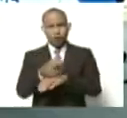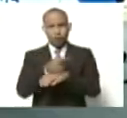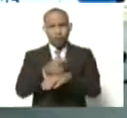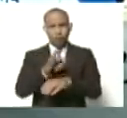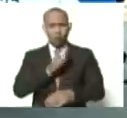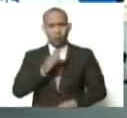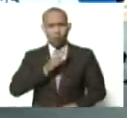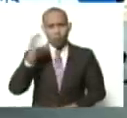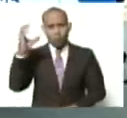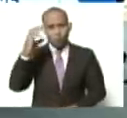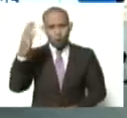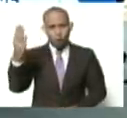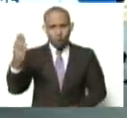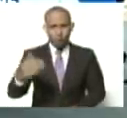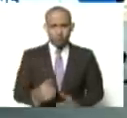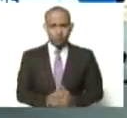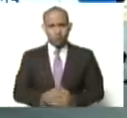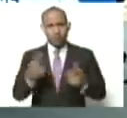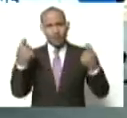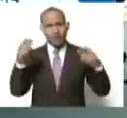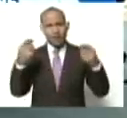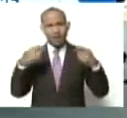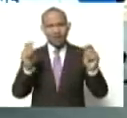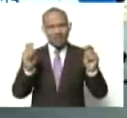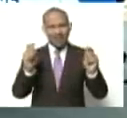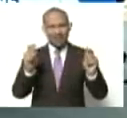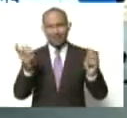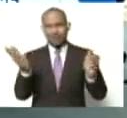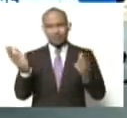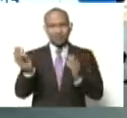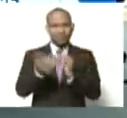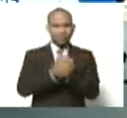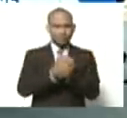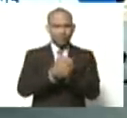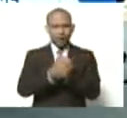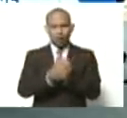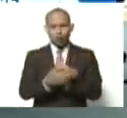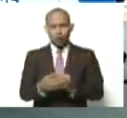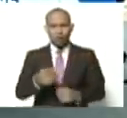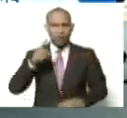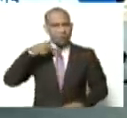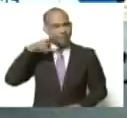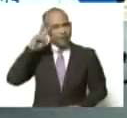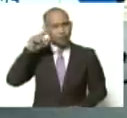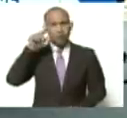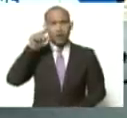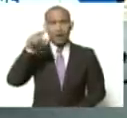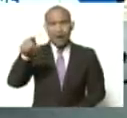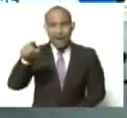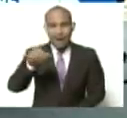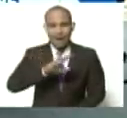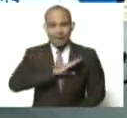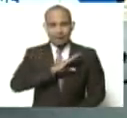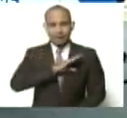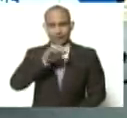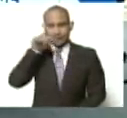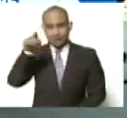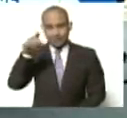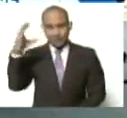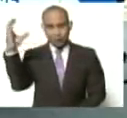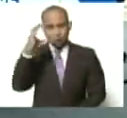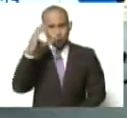Duque. Están tratando de tapar el escándalo, porque fue él que aún mantiene